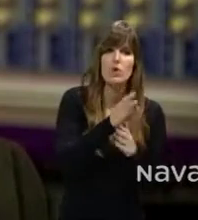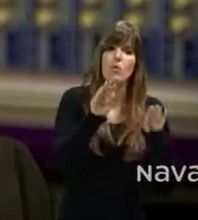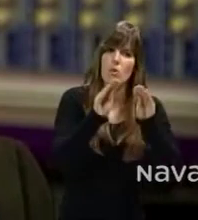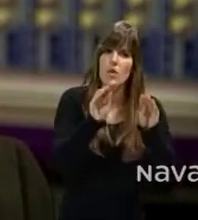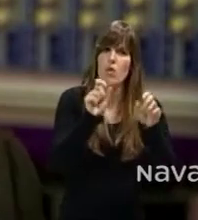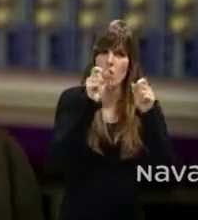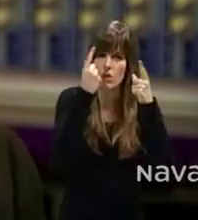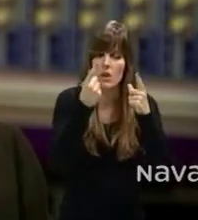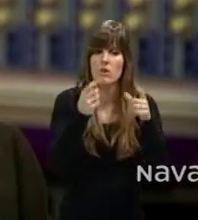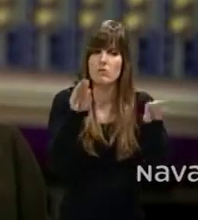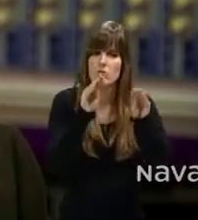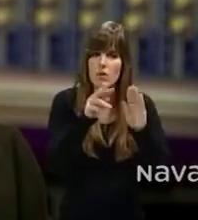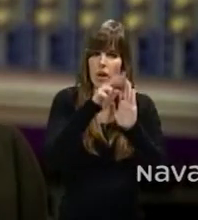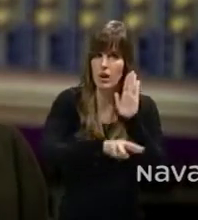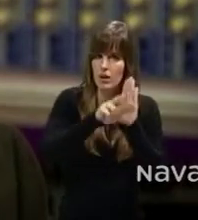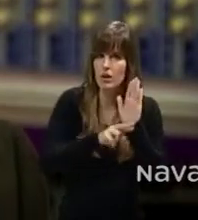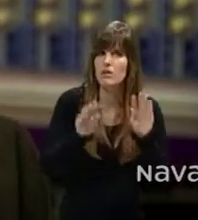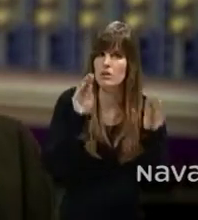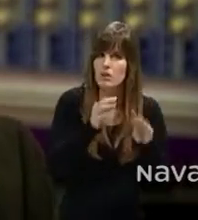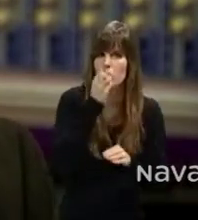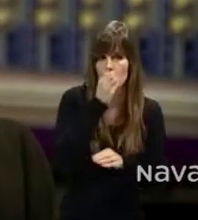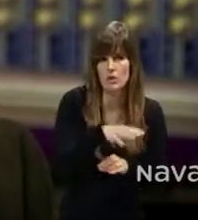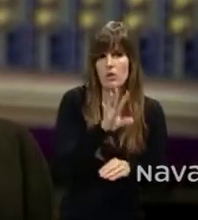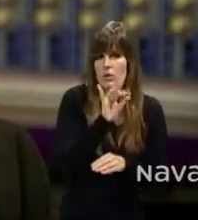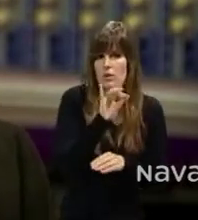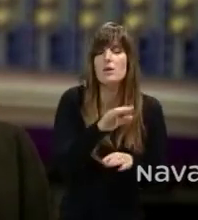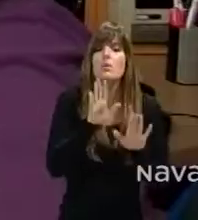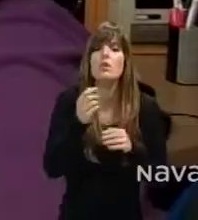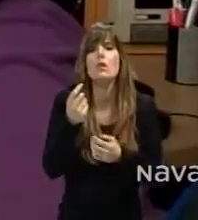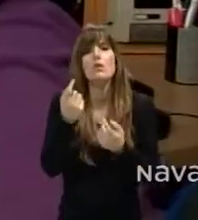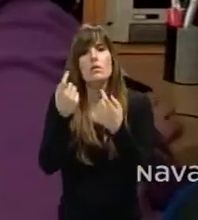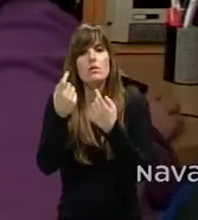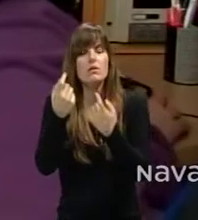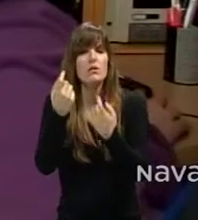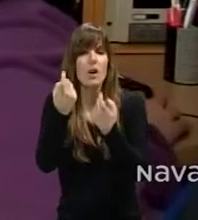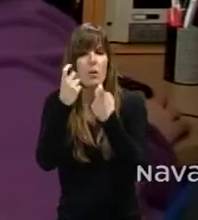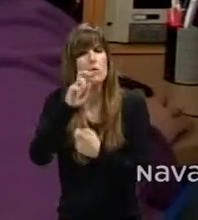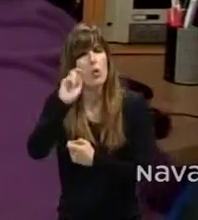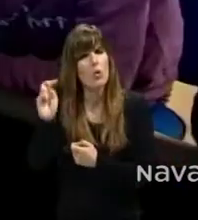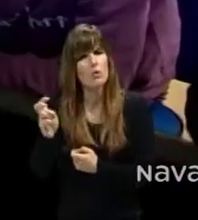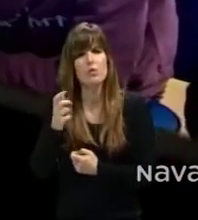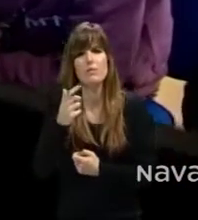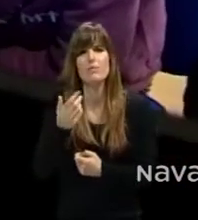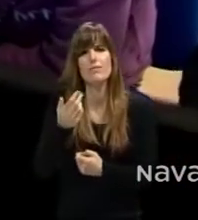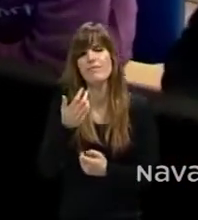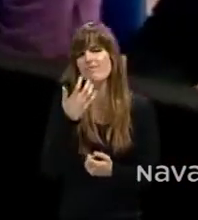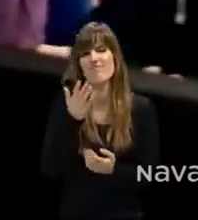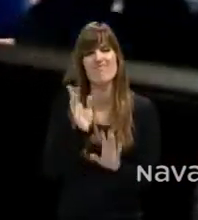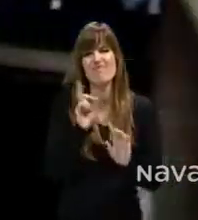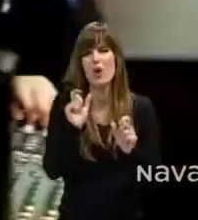que lleva su recorrido, pero hay personas, hay chavales que en un momento dado deciden abandonar la línea